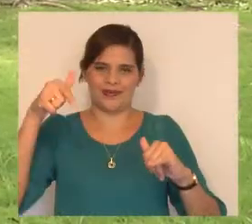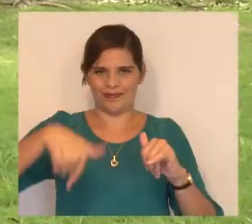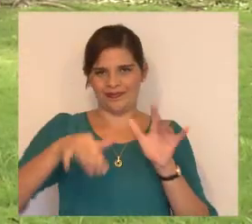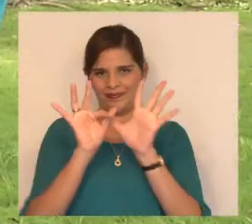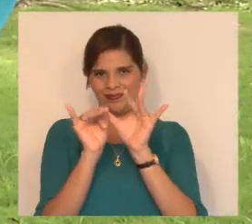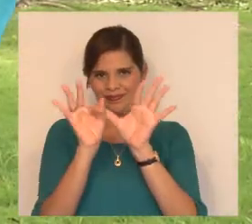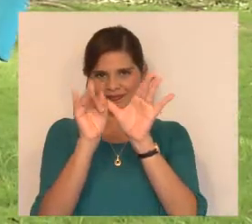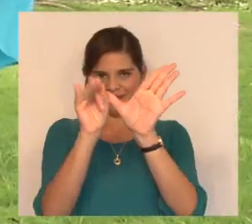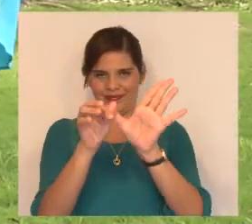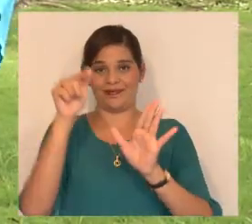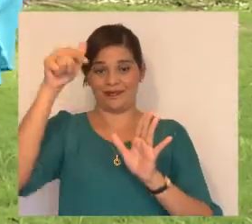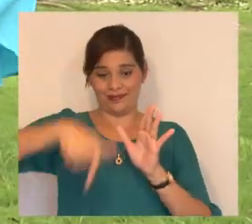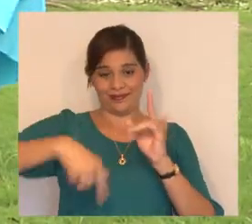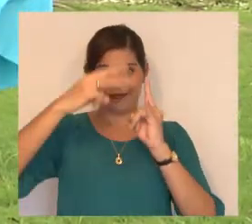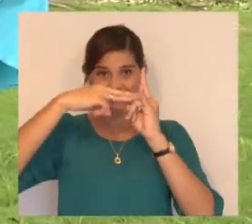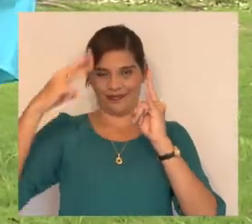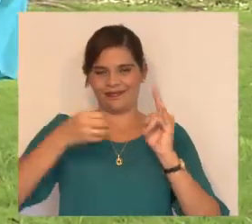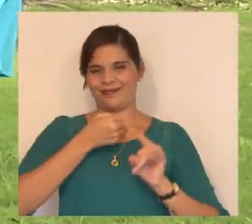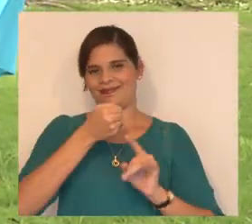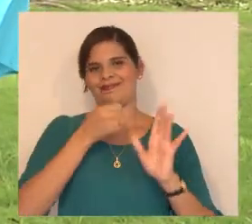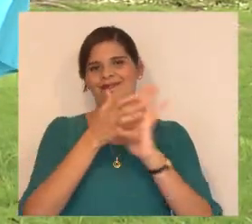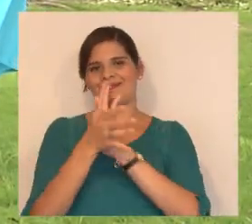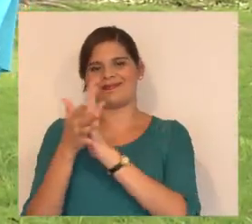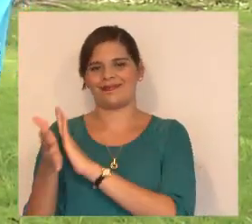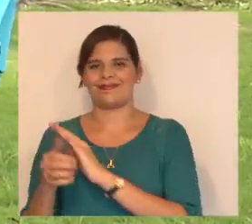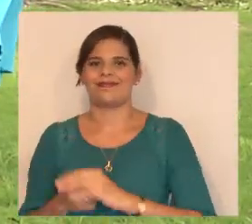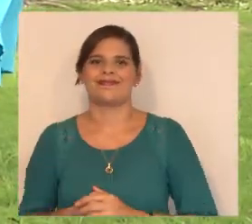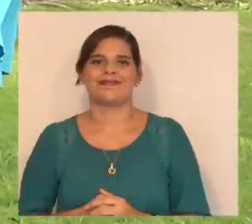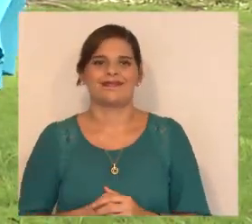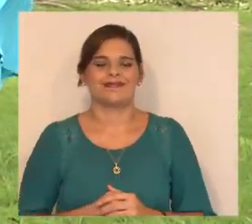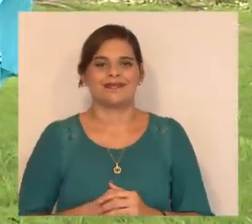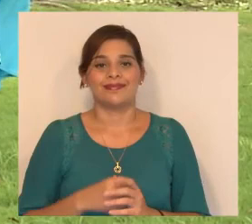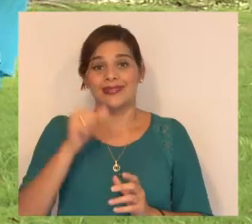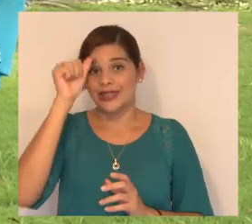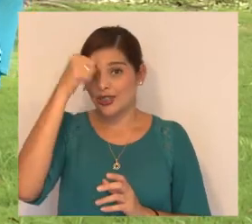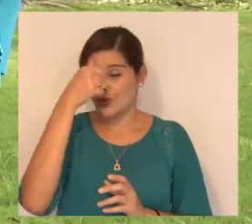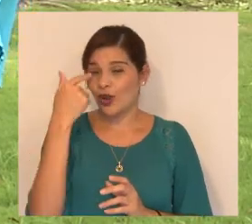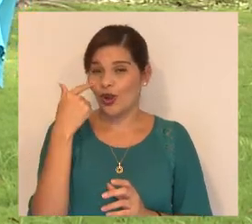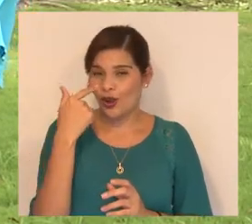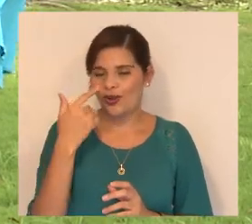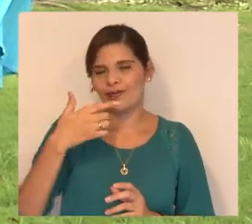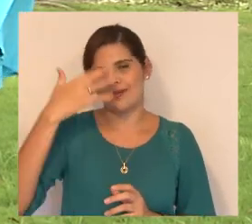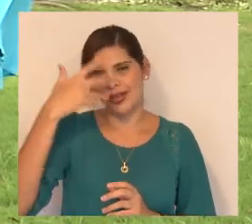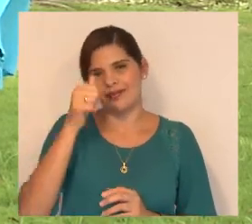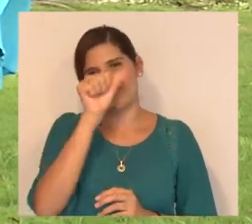Amigos, hemos llegado al final del Campus TV, programa institucional de la Universidad del Magdalena. Recuerda